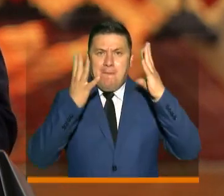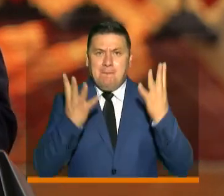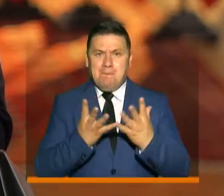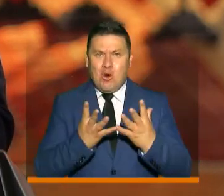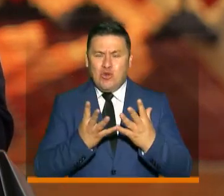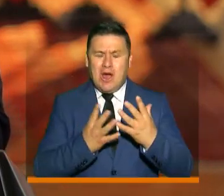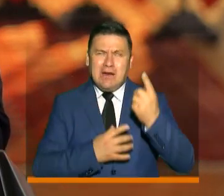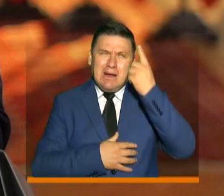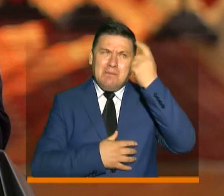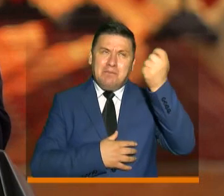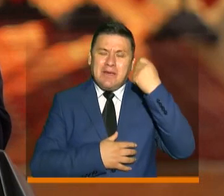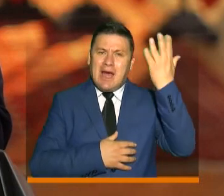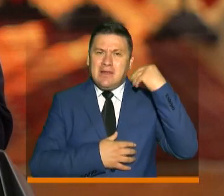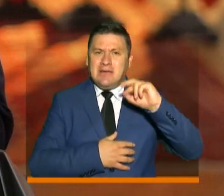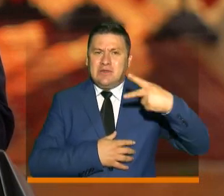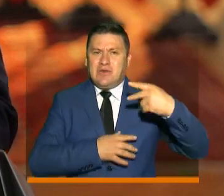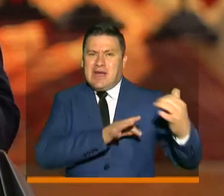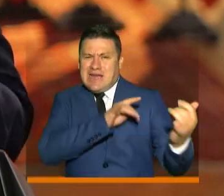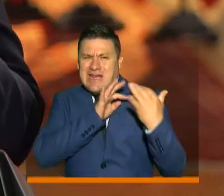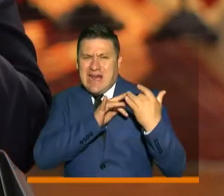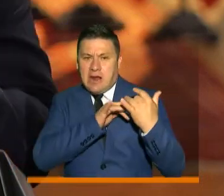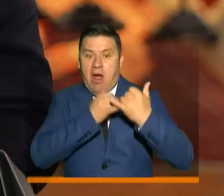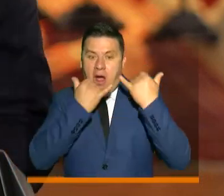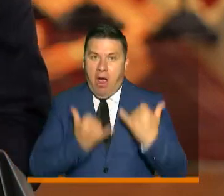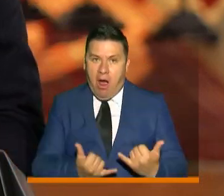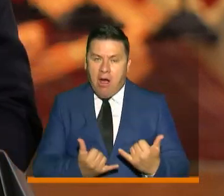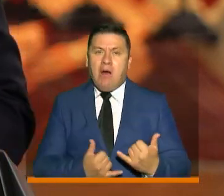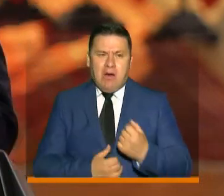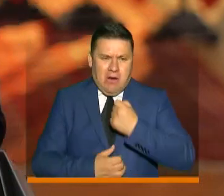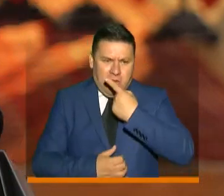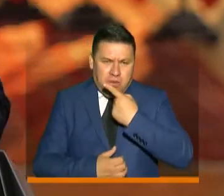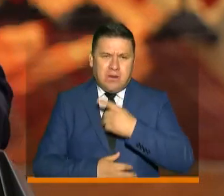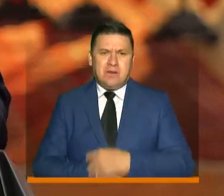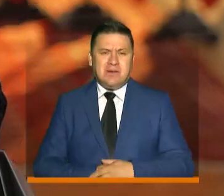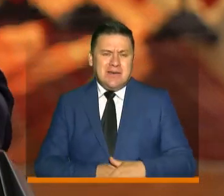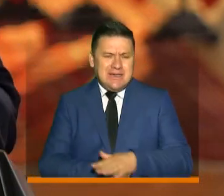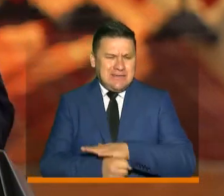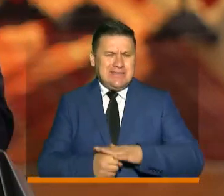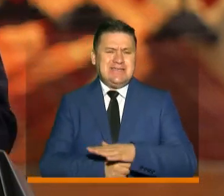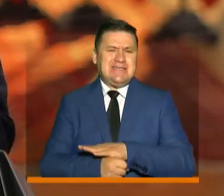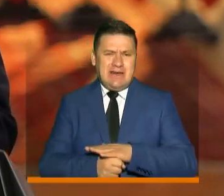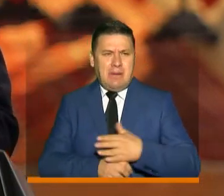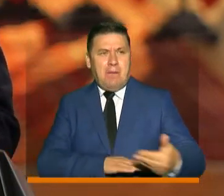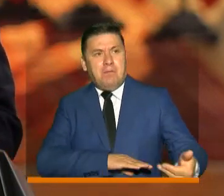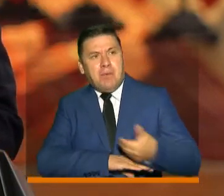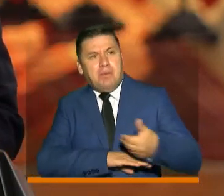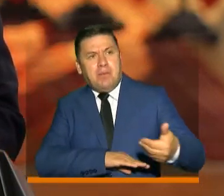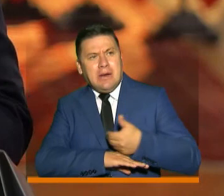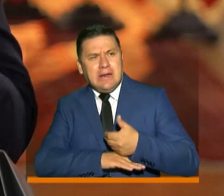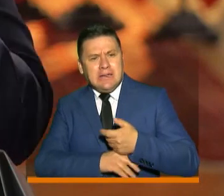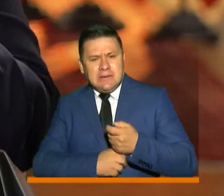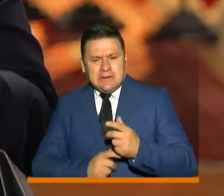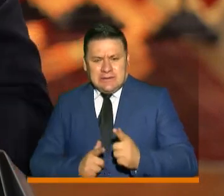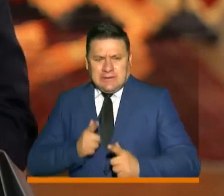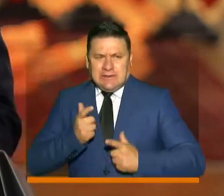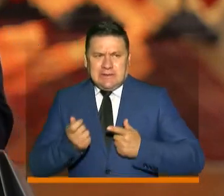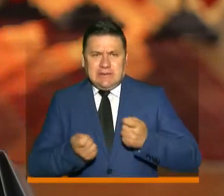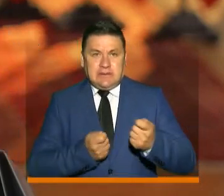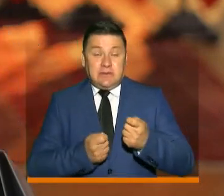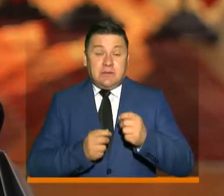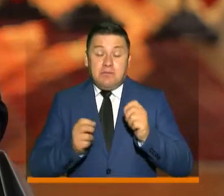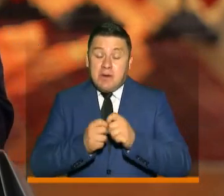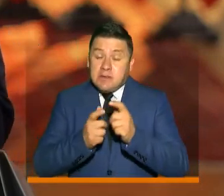segunda guerra mundial hoy son muchos los desafíos que las circunstancias nos plantean el desafío más